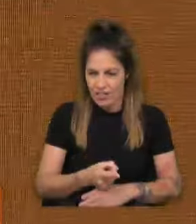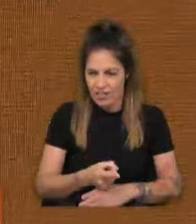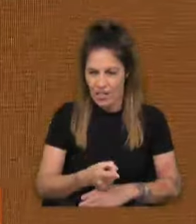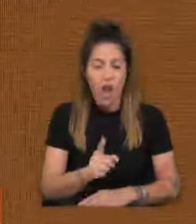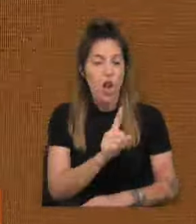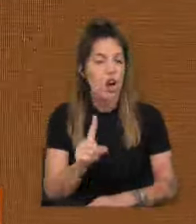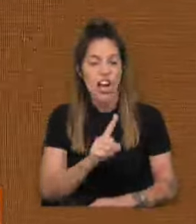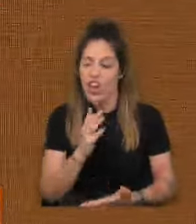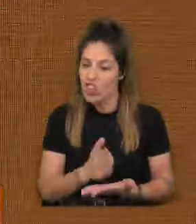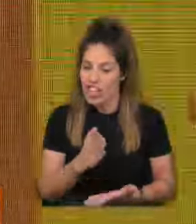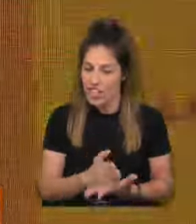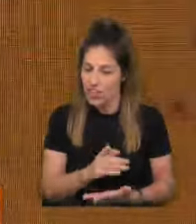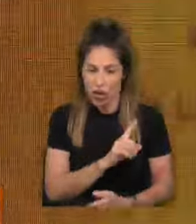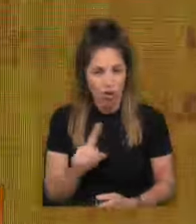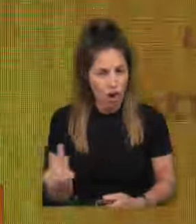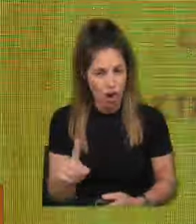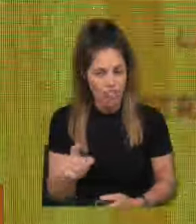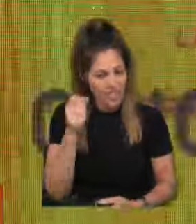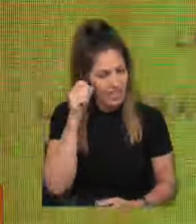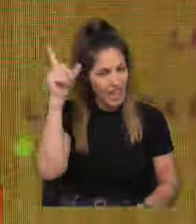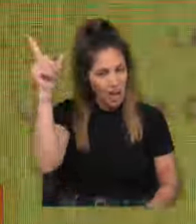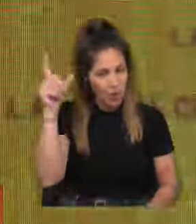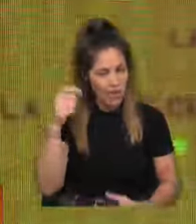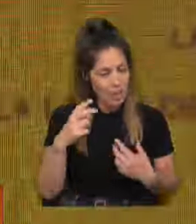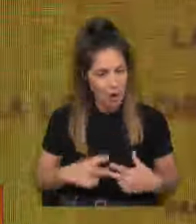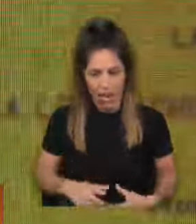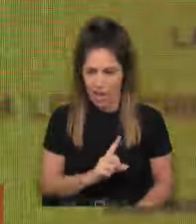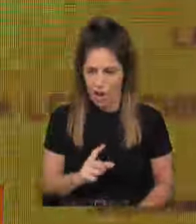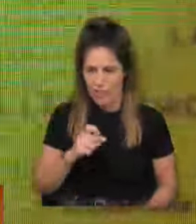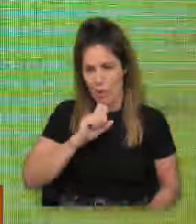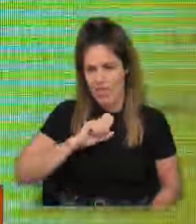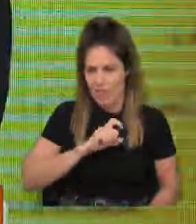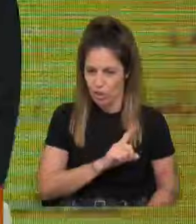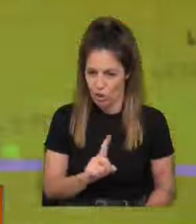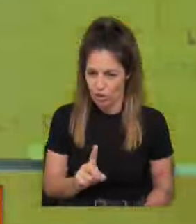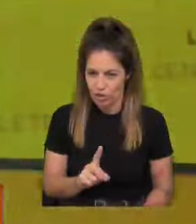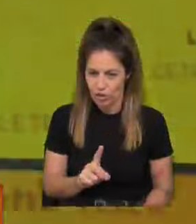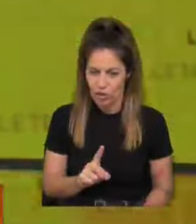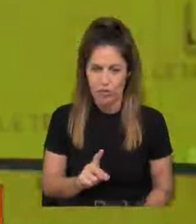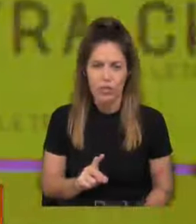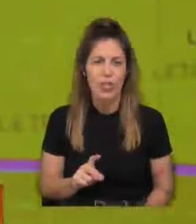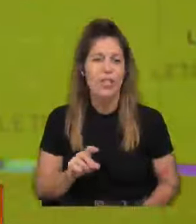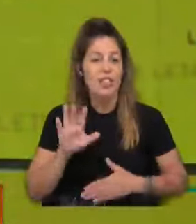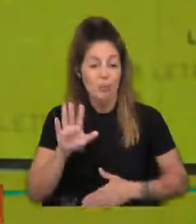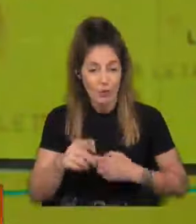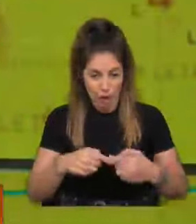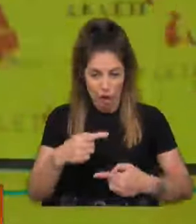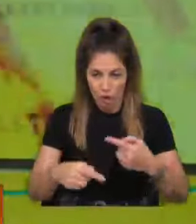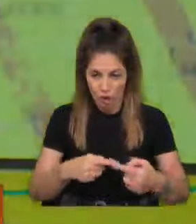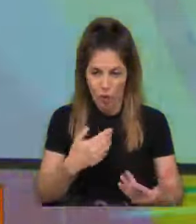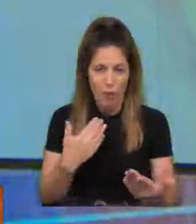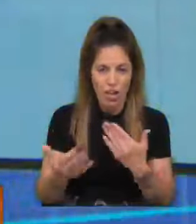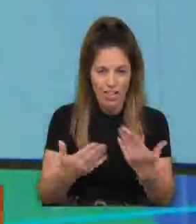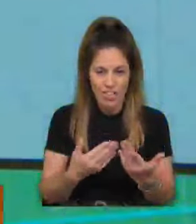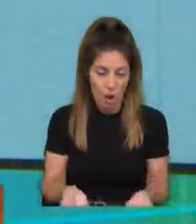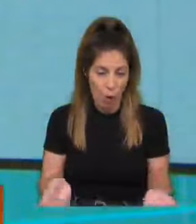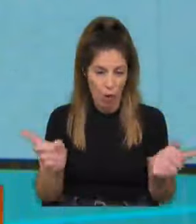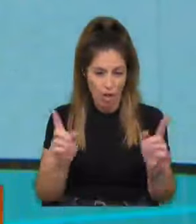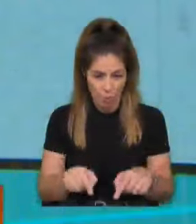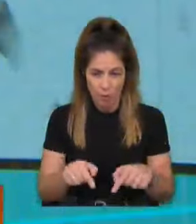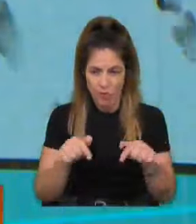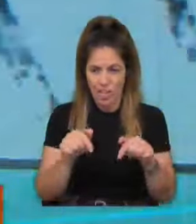lo que no tenemos derecho ni intelectual ni moral es a mentir eh Te prometo Sergio que seguimos por ahí la charla cuando volvamos a